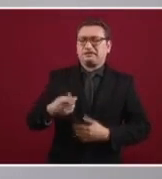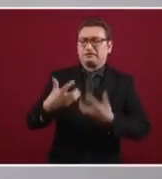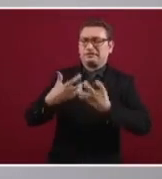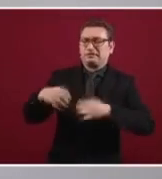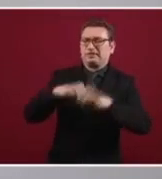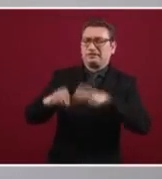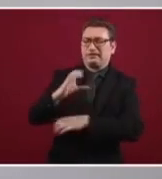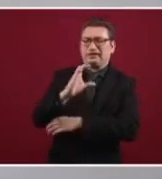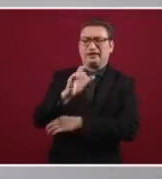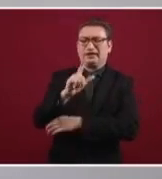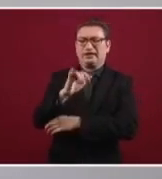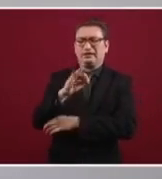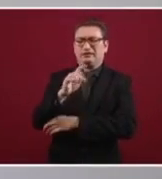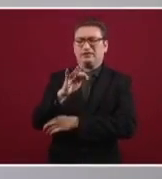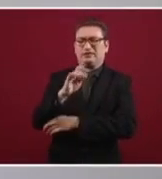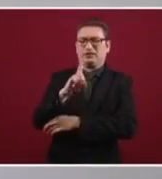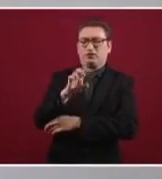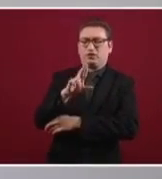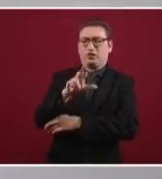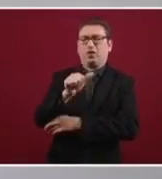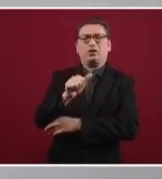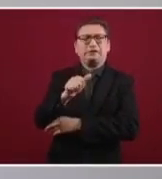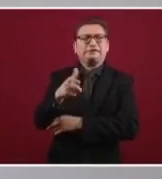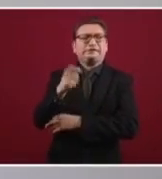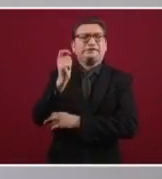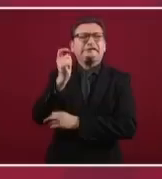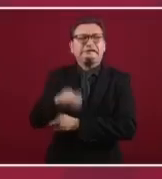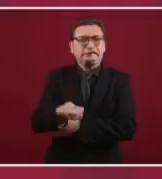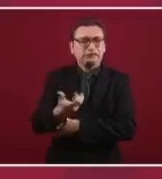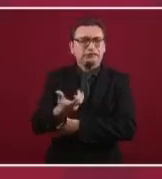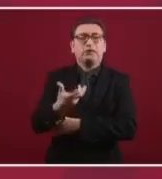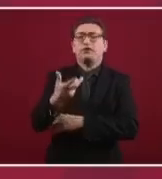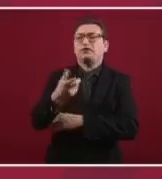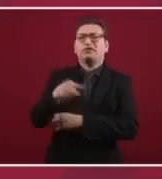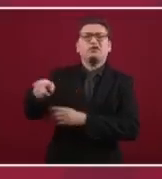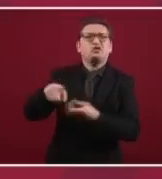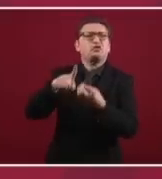calificadora? ¿De dónde son?